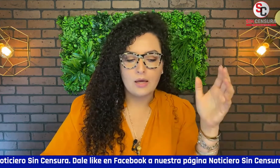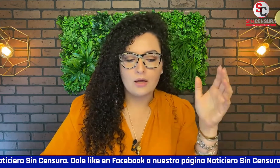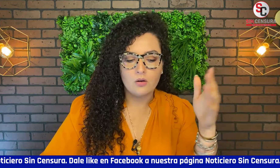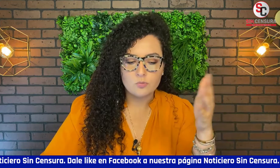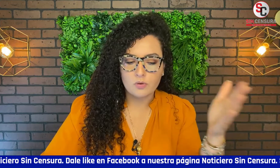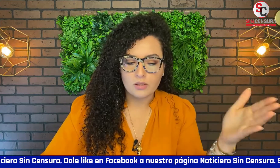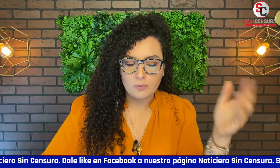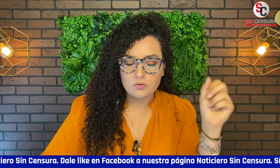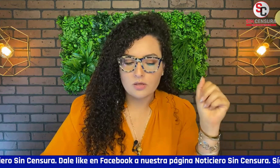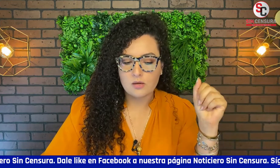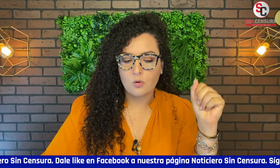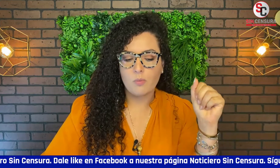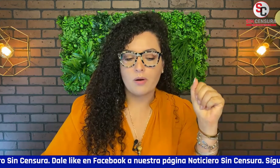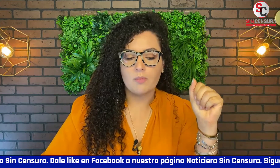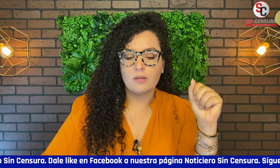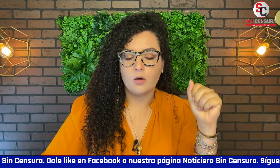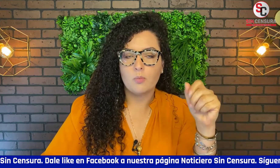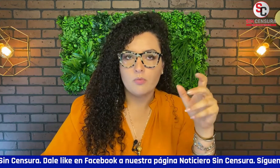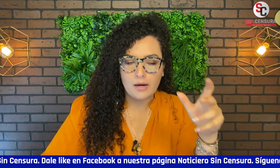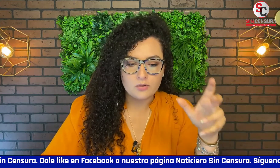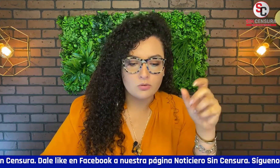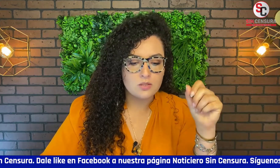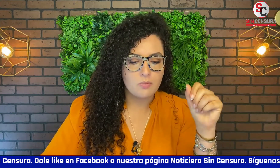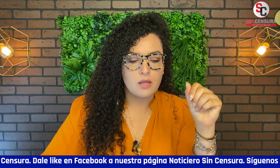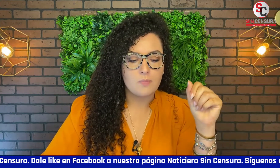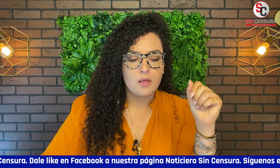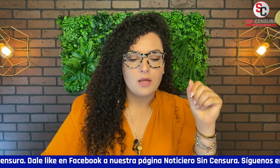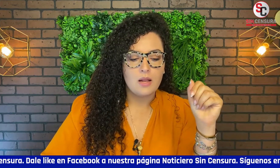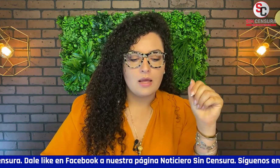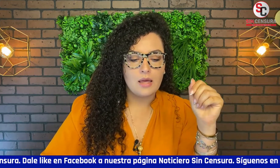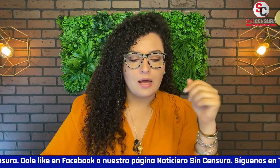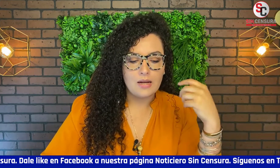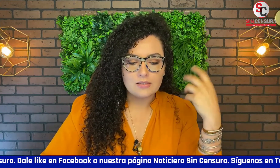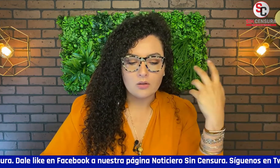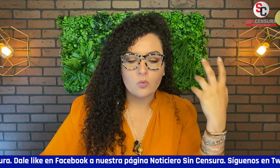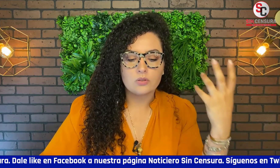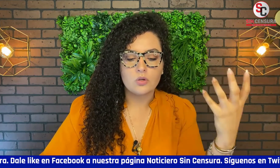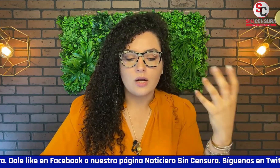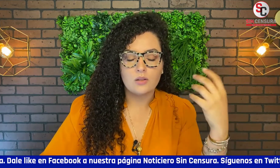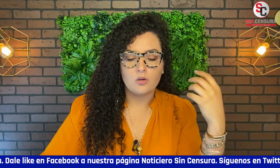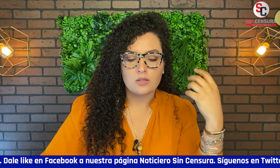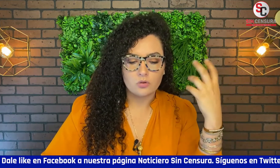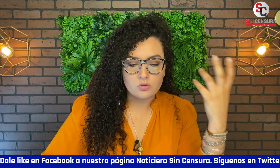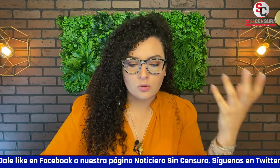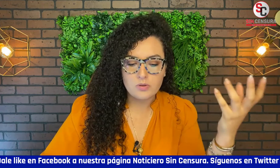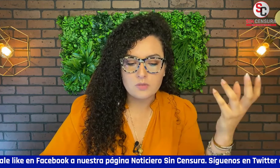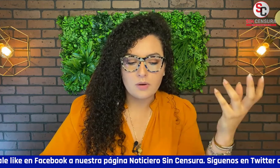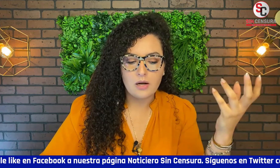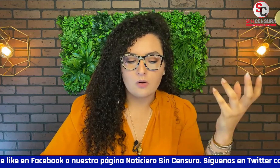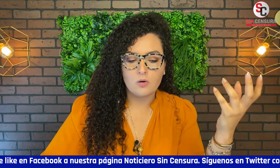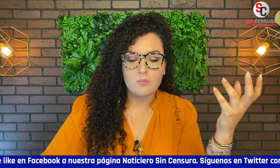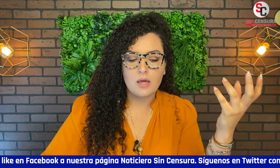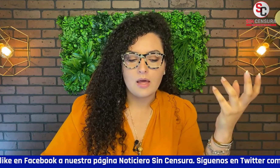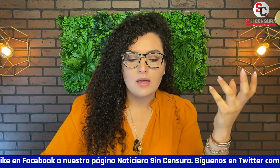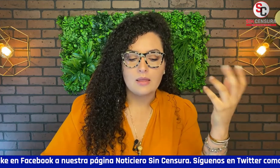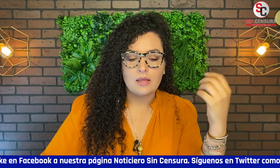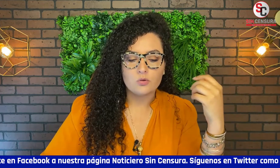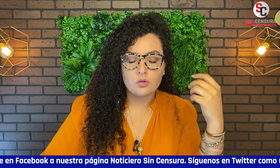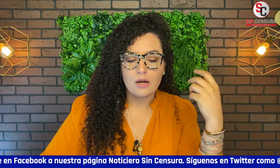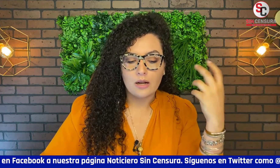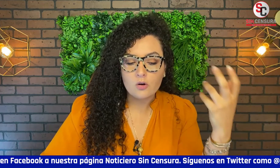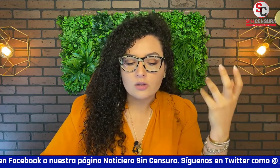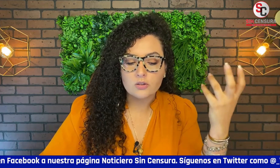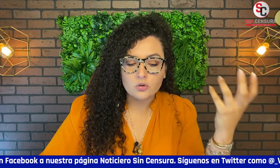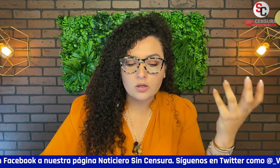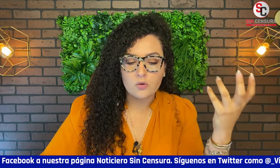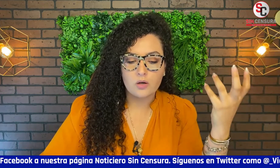ejemplo, los portavoces del Grupo Parlamentario Popular, esto en España, han estado cuestionando las consecuencias para la economía de